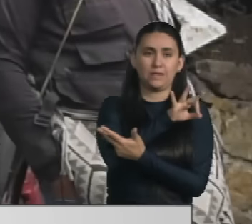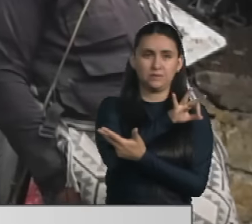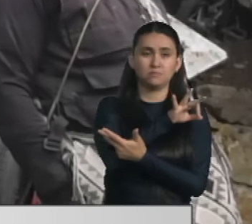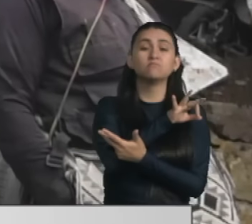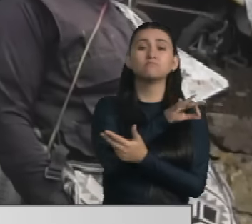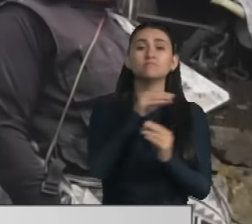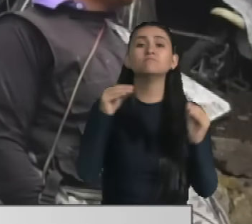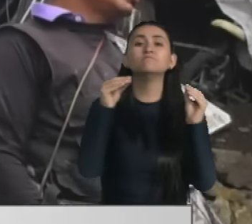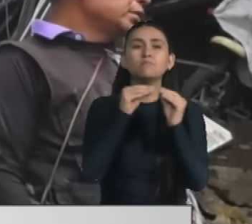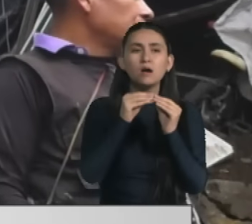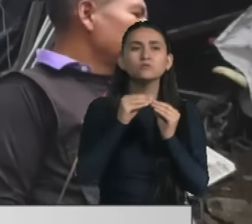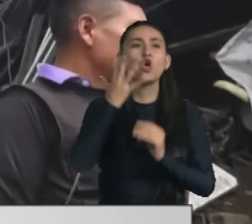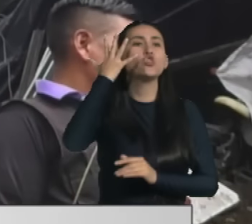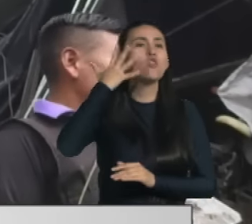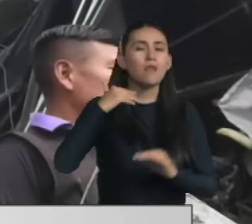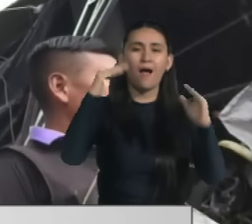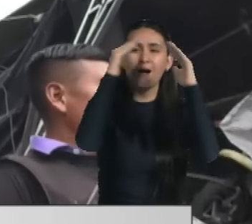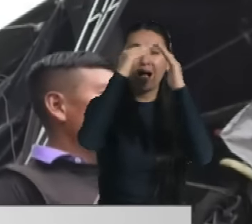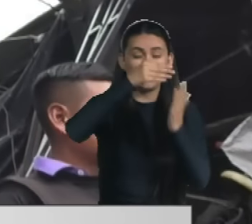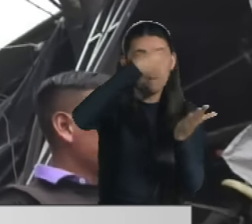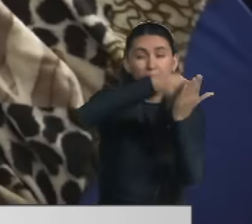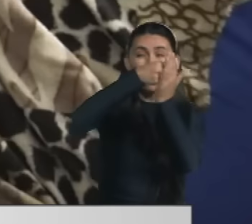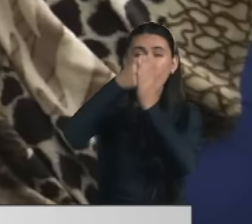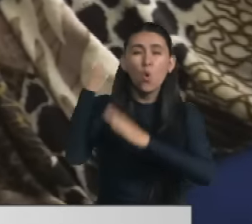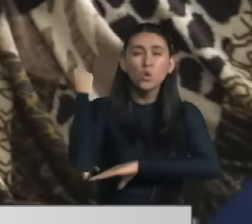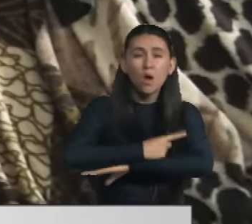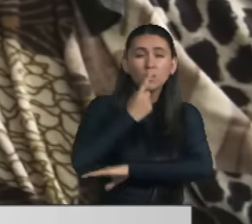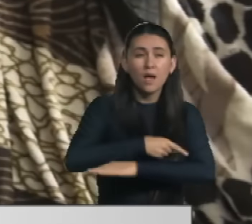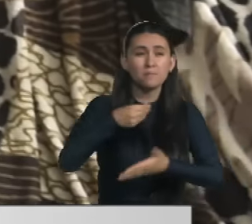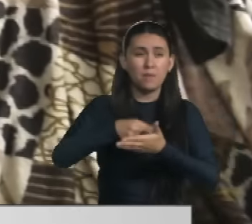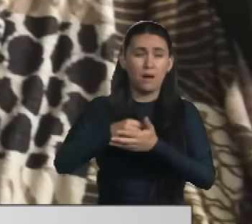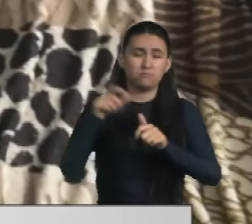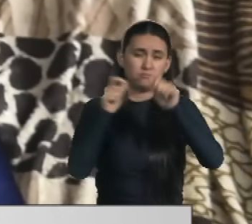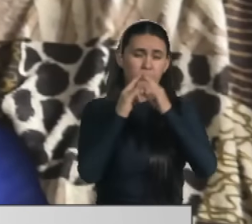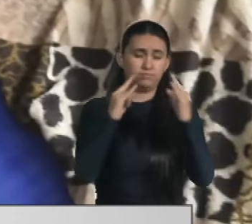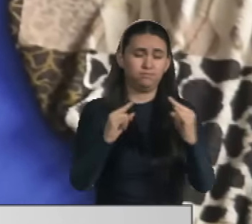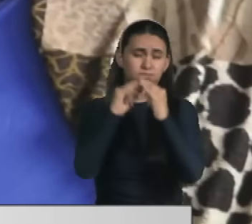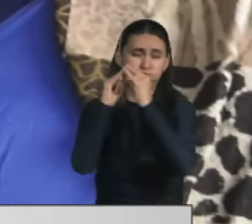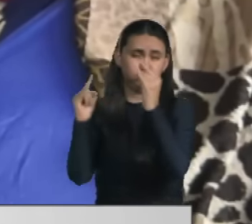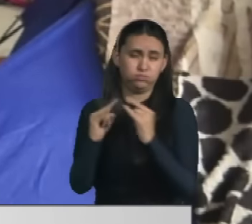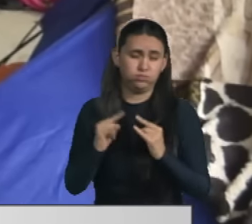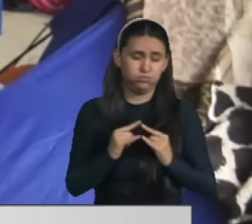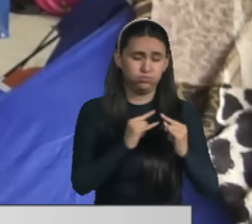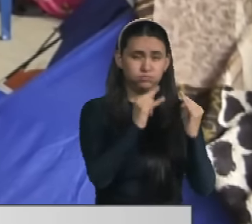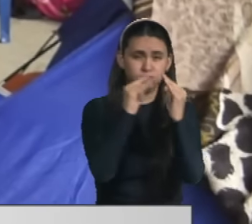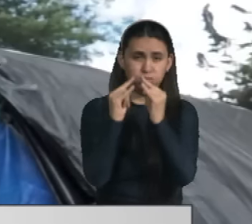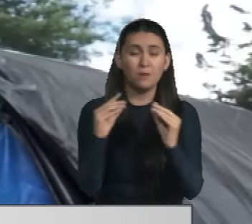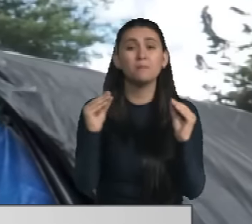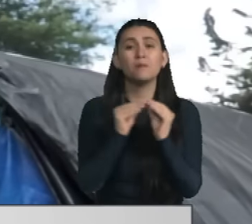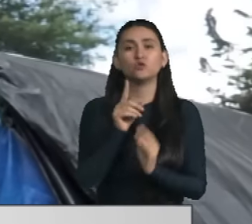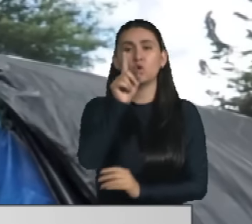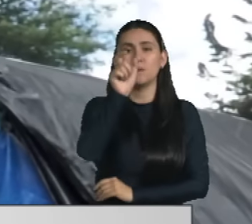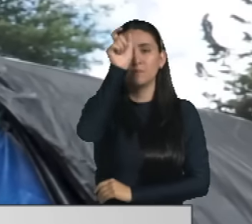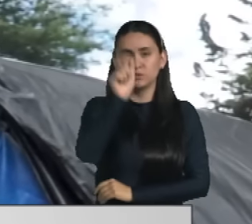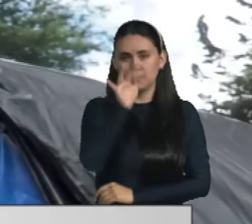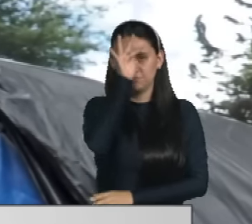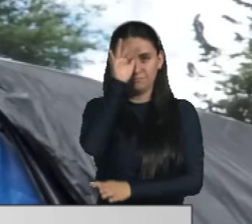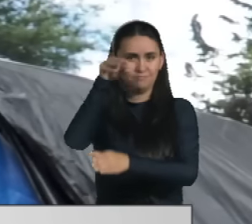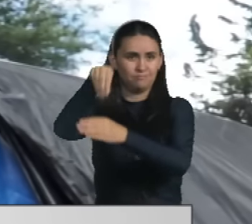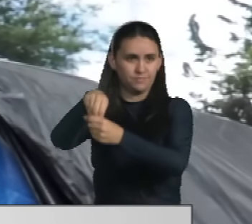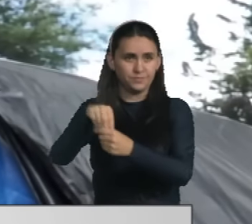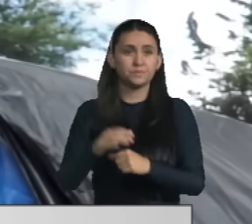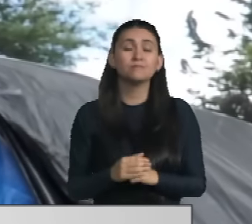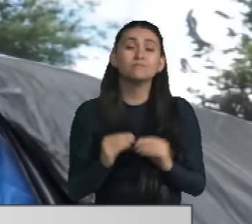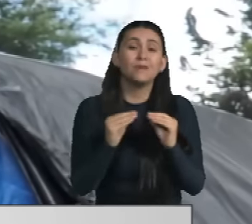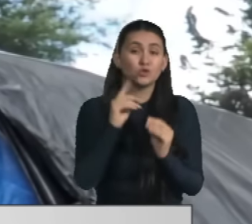y en los pagadiarios el registro es de 30 indígenas. En el Instituto Colombiano de Bienestar Familiar hay 18 y hay un indígena hospitalizado. Desde el distrito hacen un llamado al